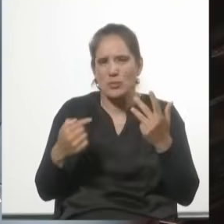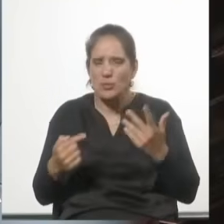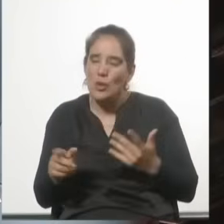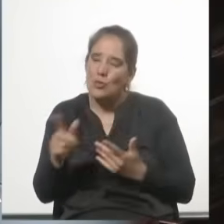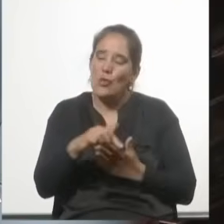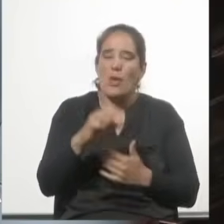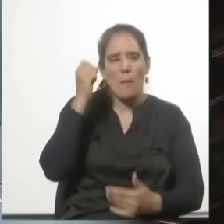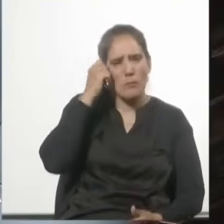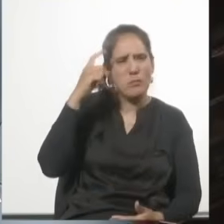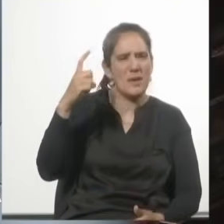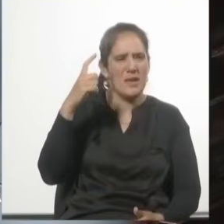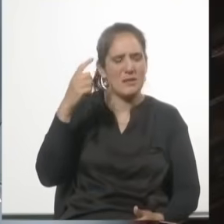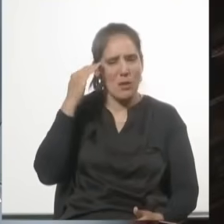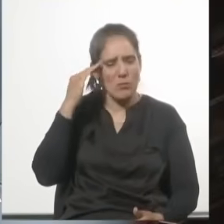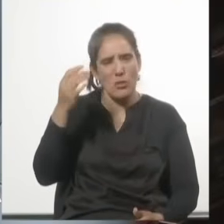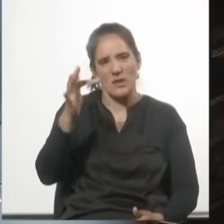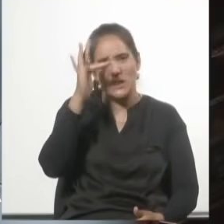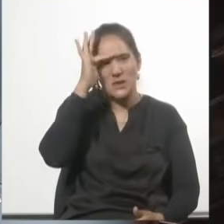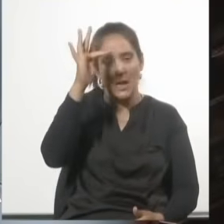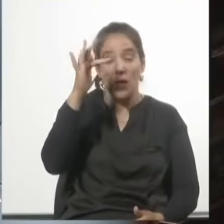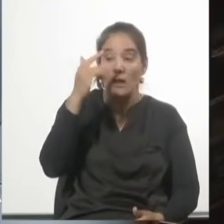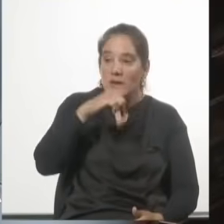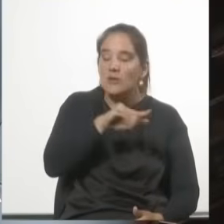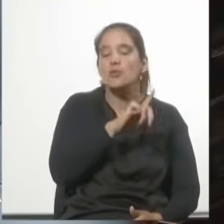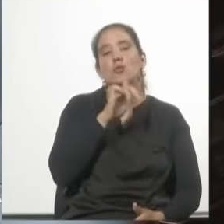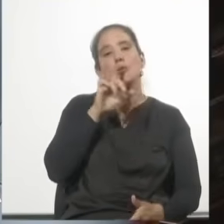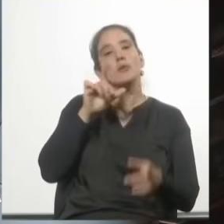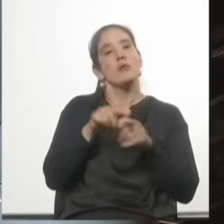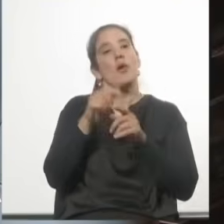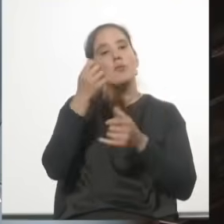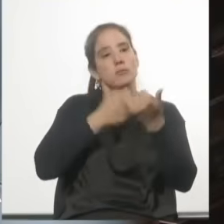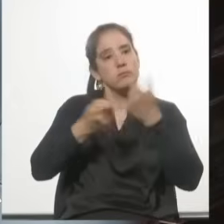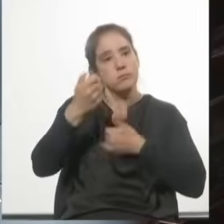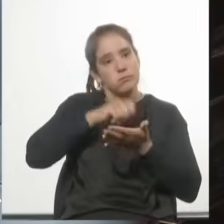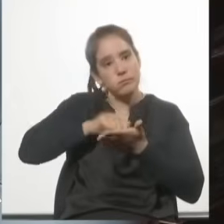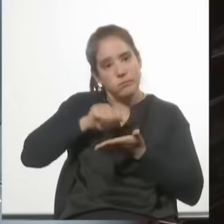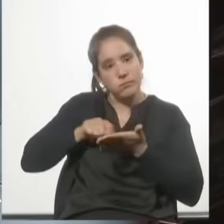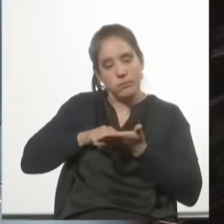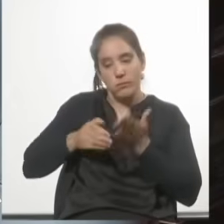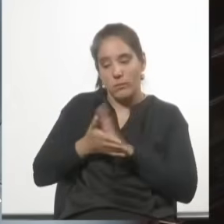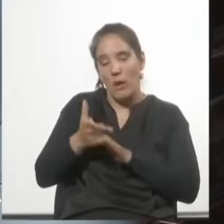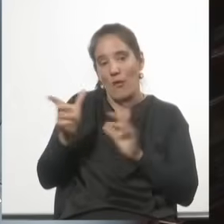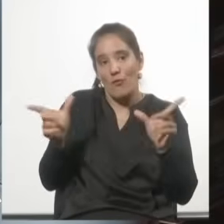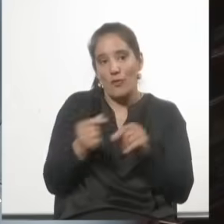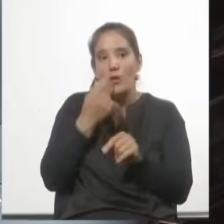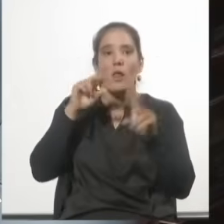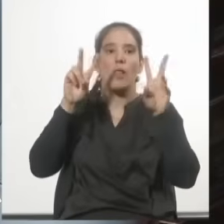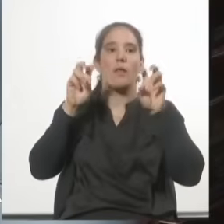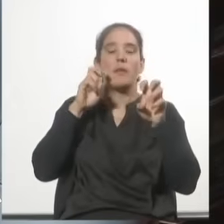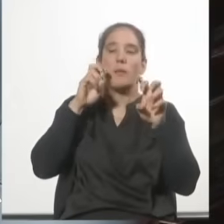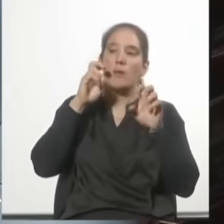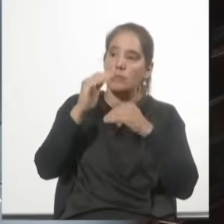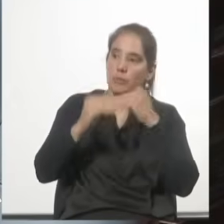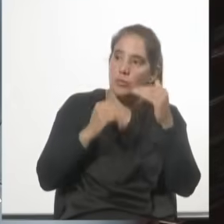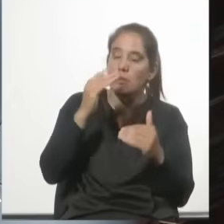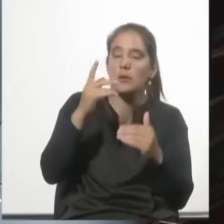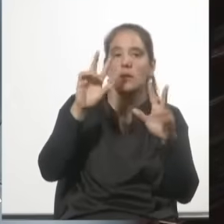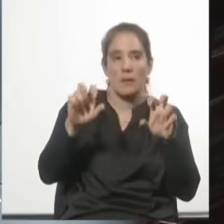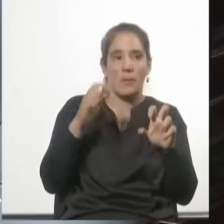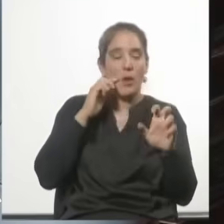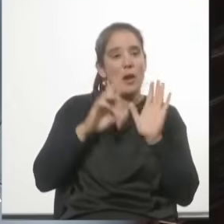enorme experiencia y conocimiento técnico, que es quien realiza los informes finales sobre la base de los reportes elevados por